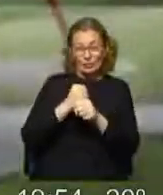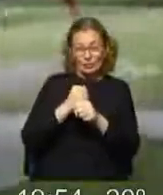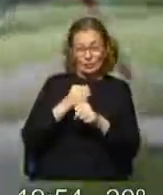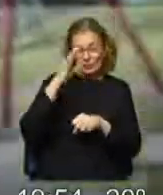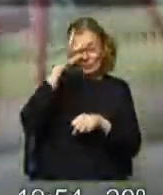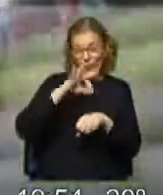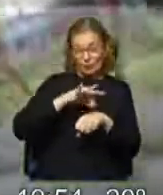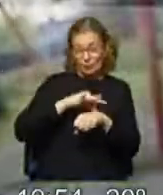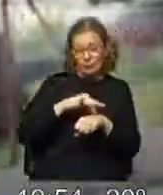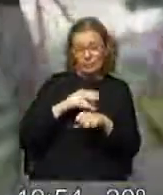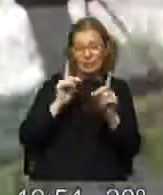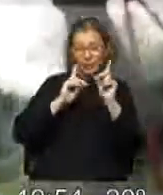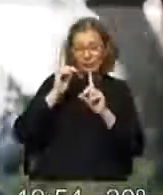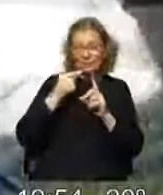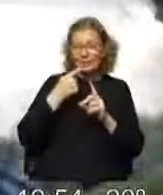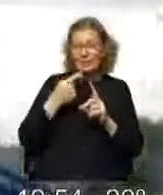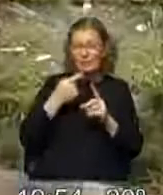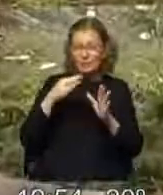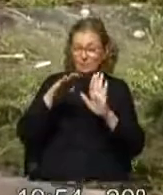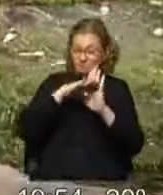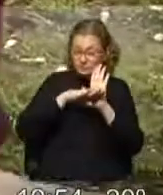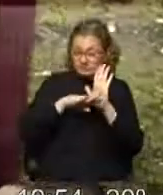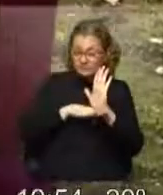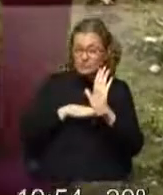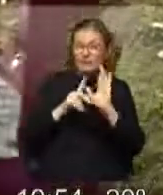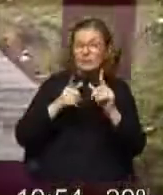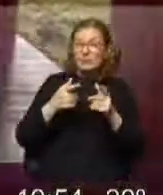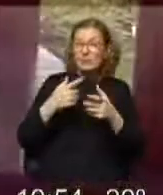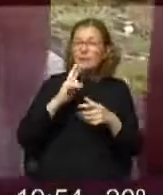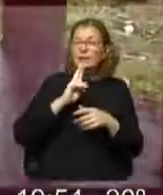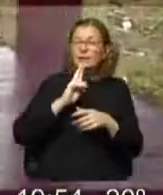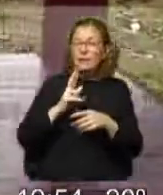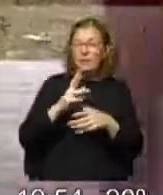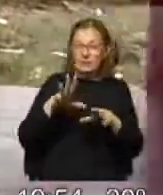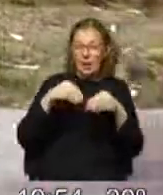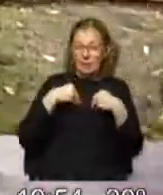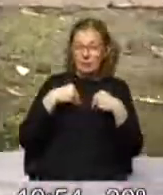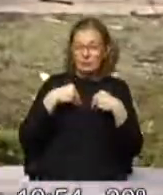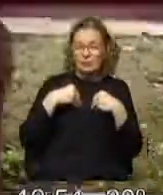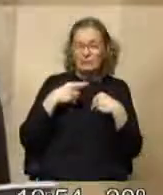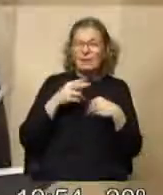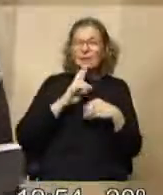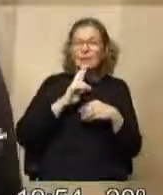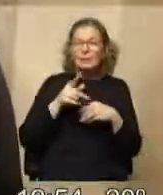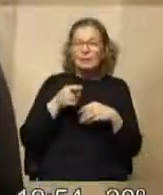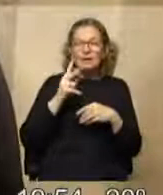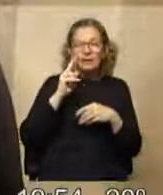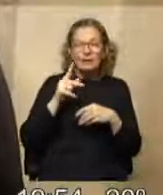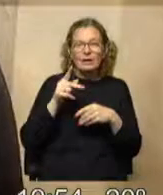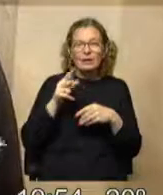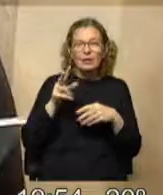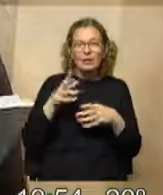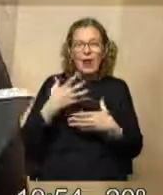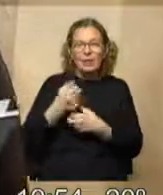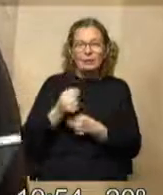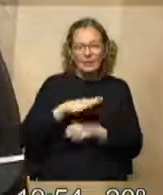y familias para generar recomendaciones para un protocolo y articular para dar una respuesta acertada. Esta respuesta tiene que ver con el sostén de los